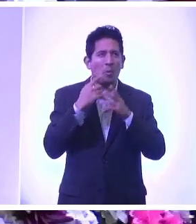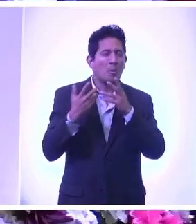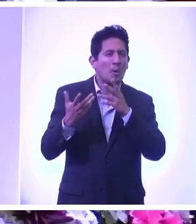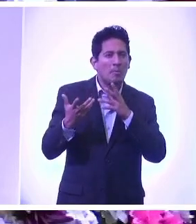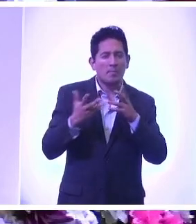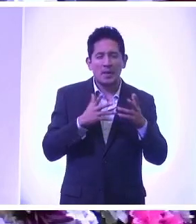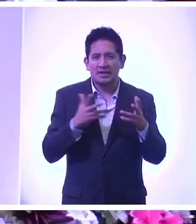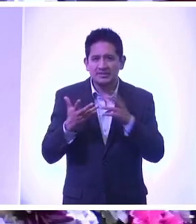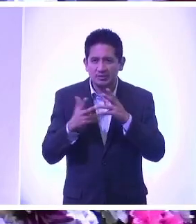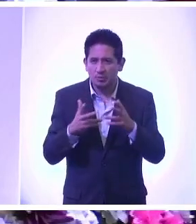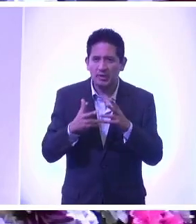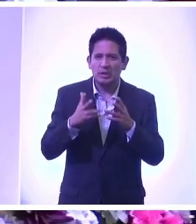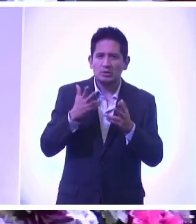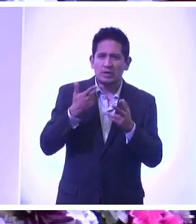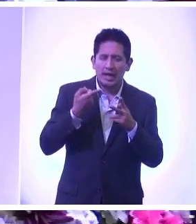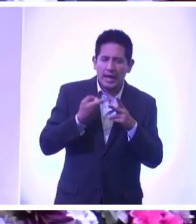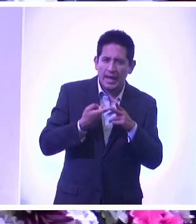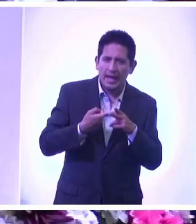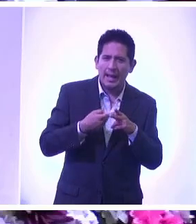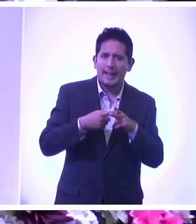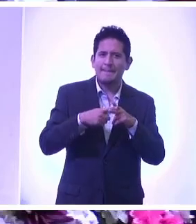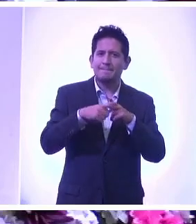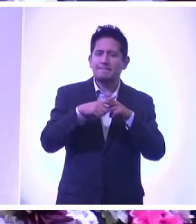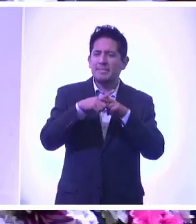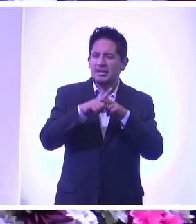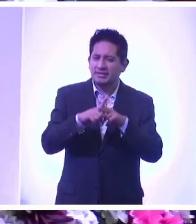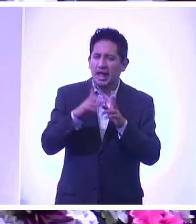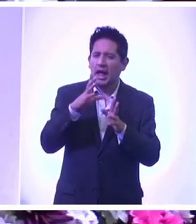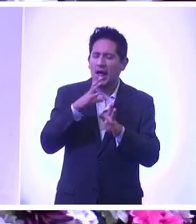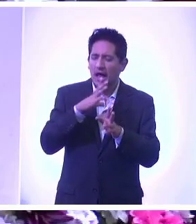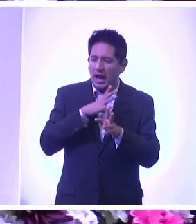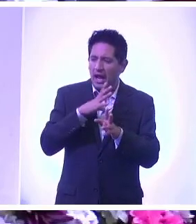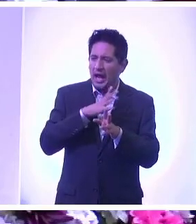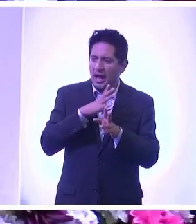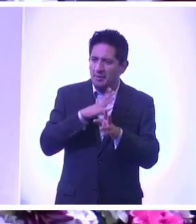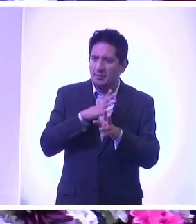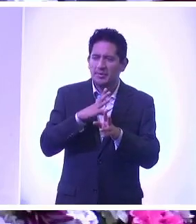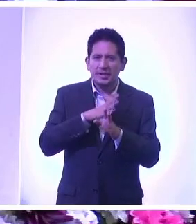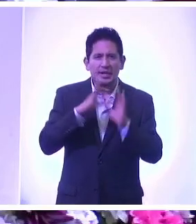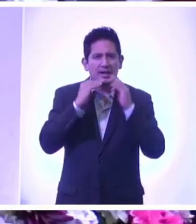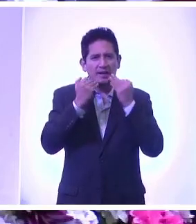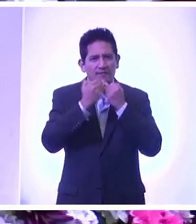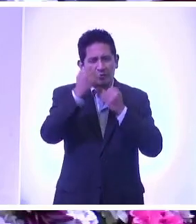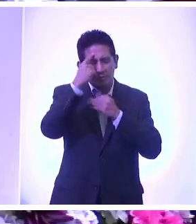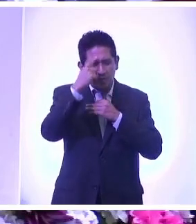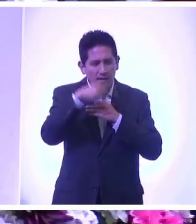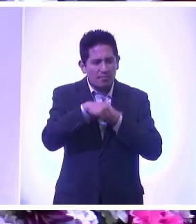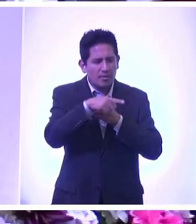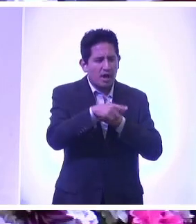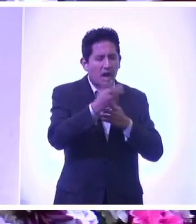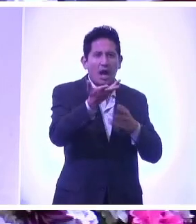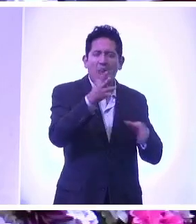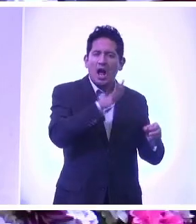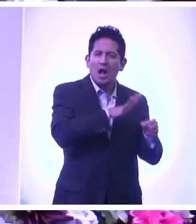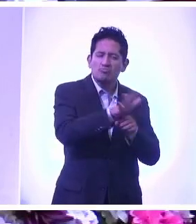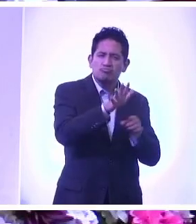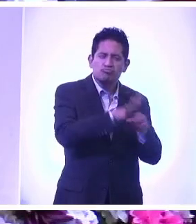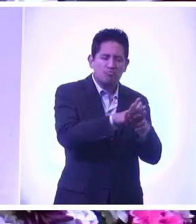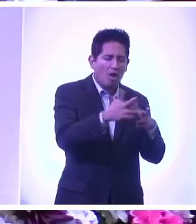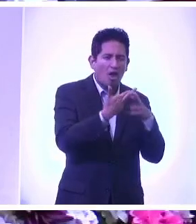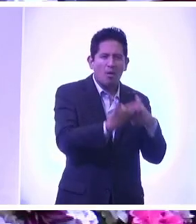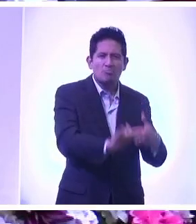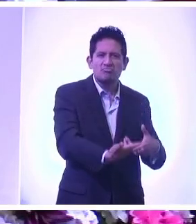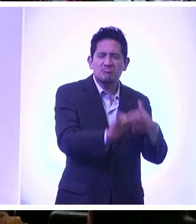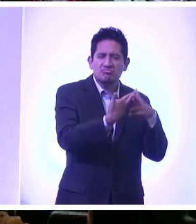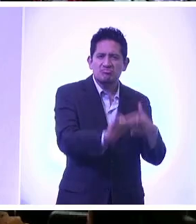enajenan la naturaleza para poder tomarla y convertirla en herramientas y en elementos para nuestra propia vida Y a partir de